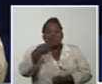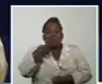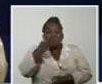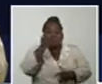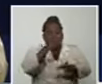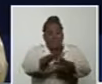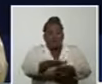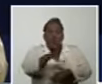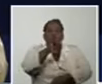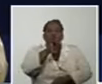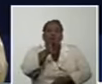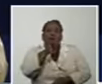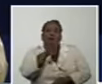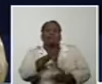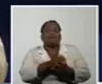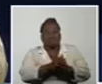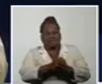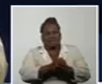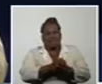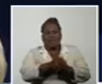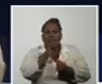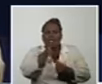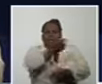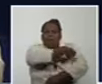dudas en cuanto a si